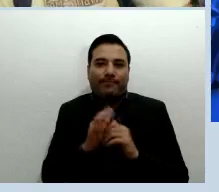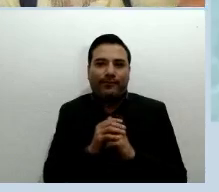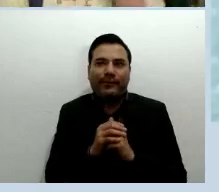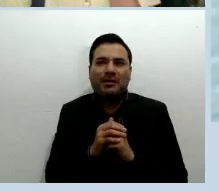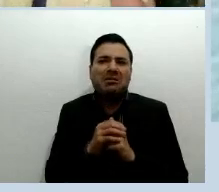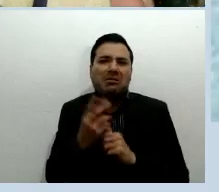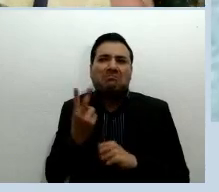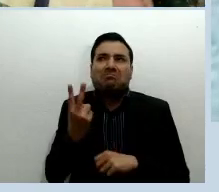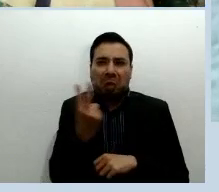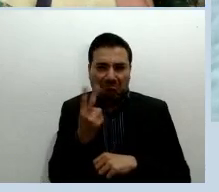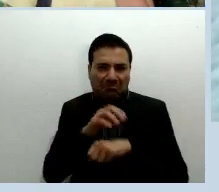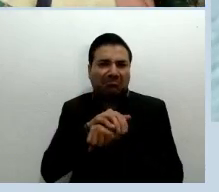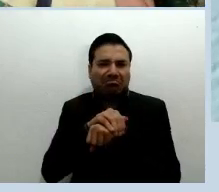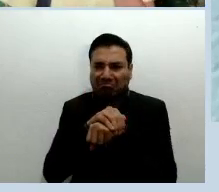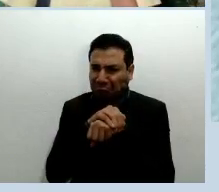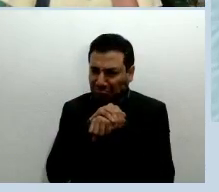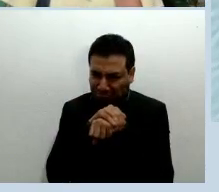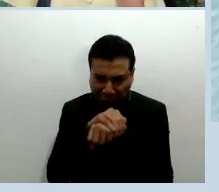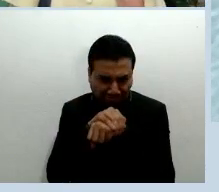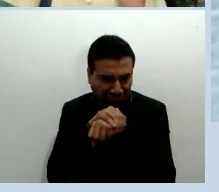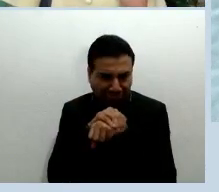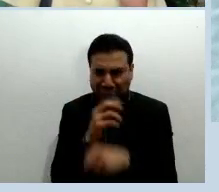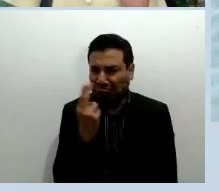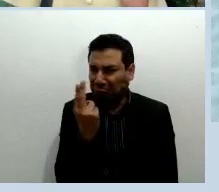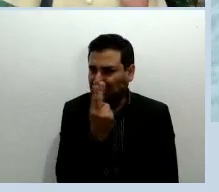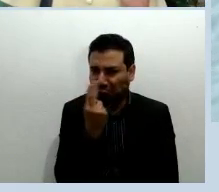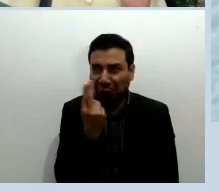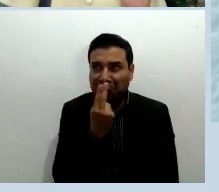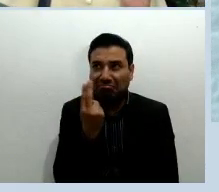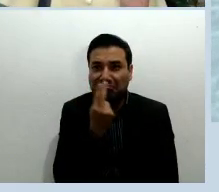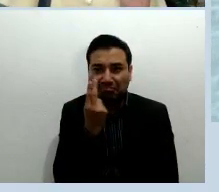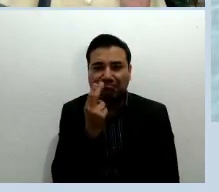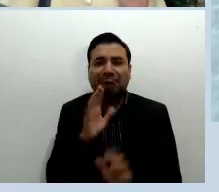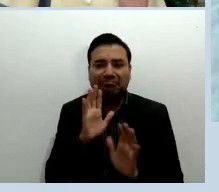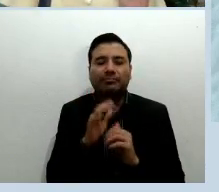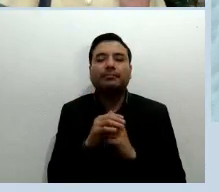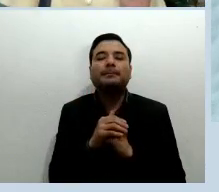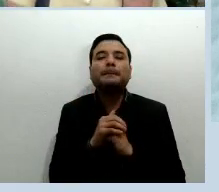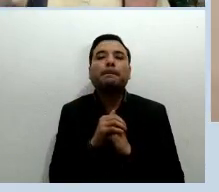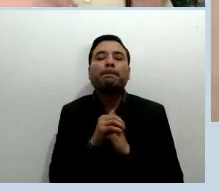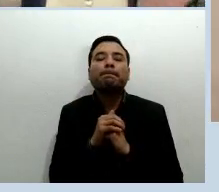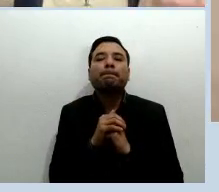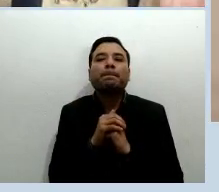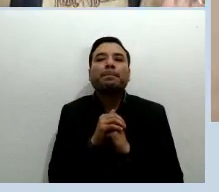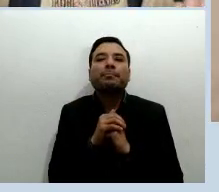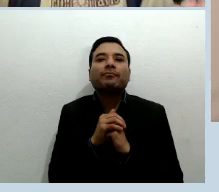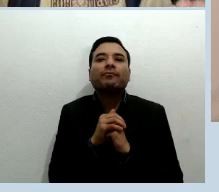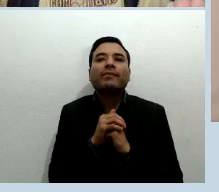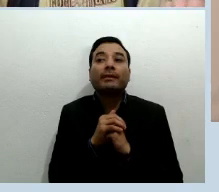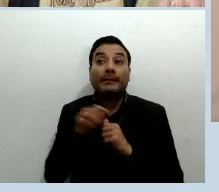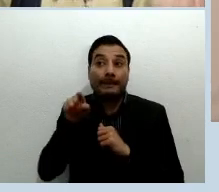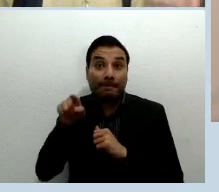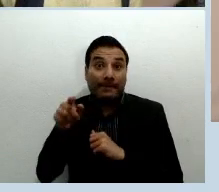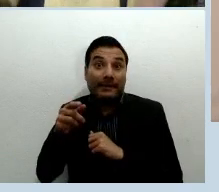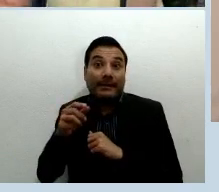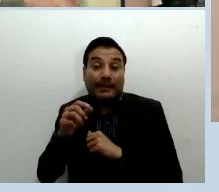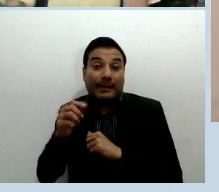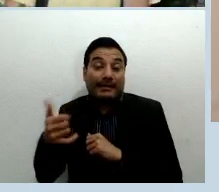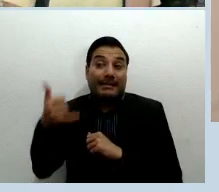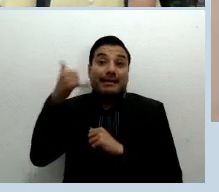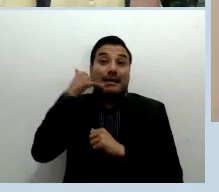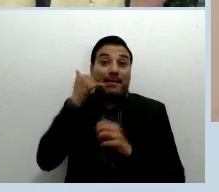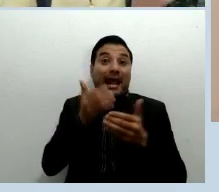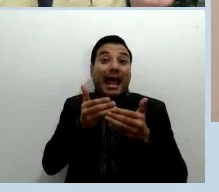amigos en ese entonces y justo antes yo de de recibir Esa llamada de Simón hice un